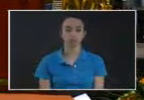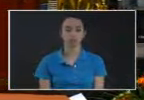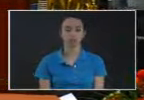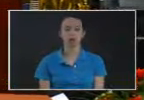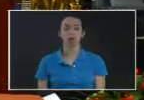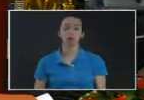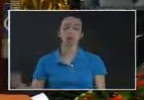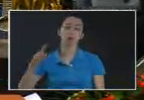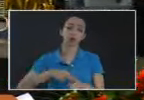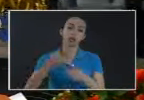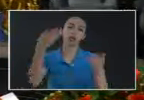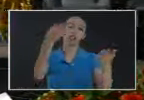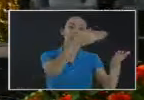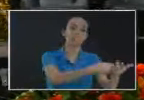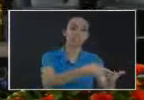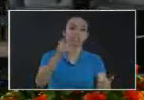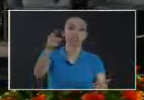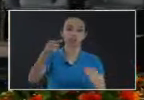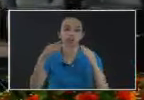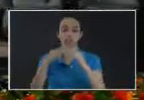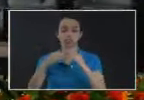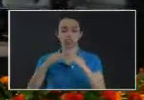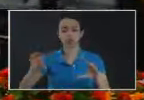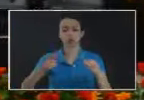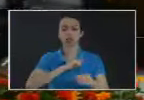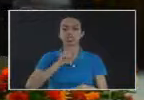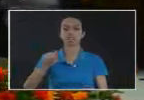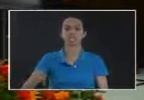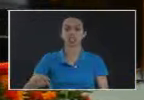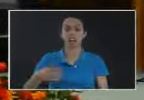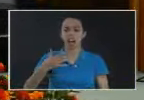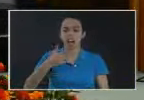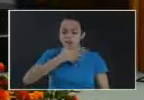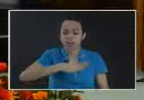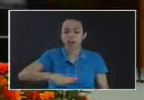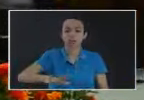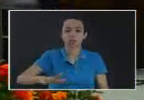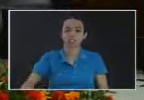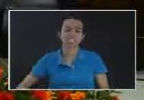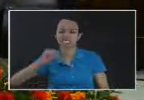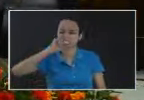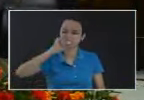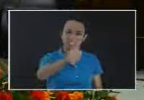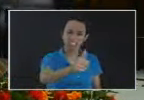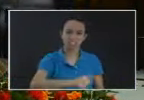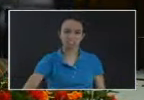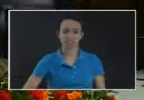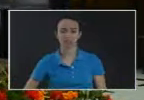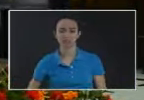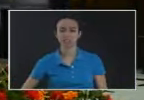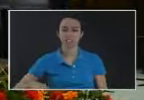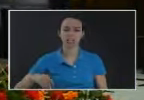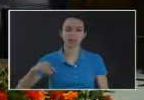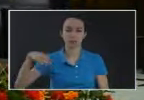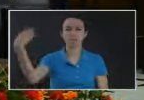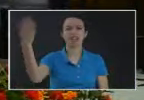Cuando llegas a tu casa, como estamos amargados, llegamos a gritar y a decir cosas